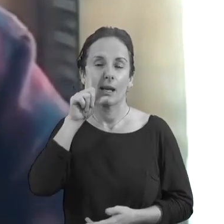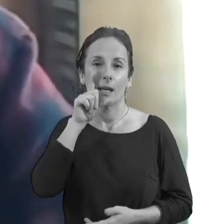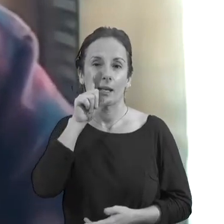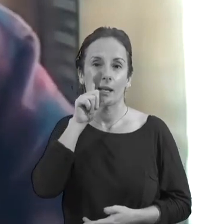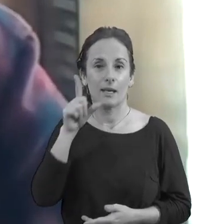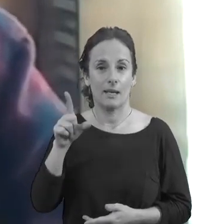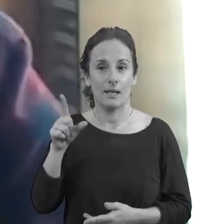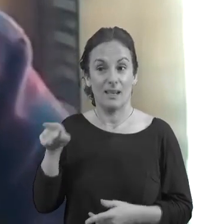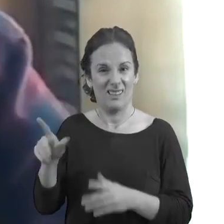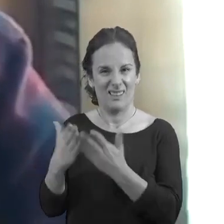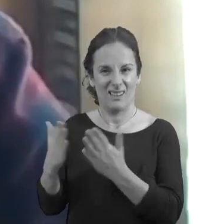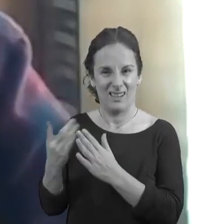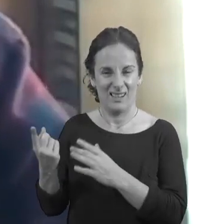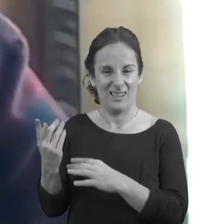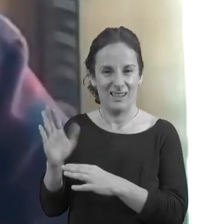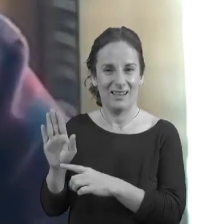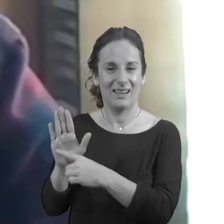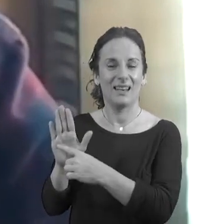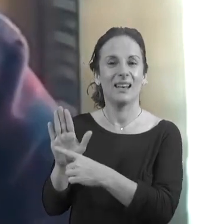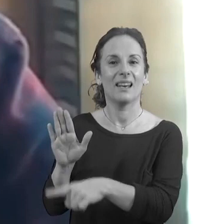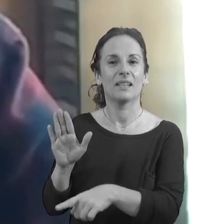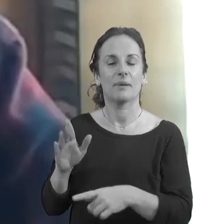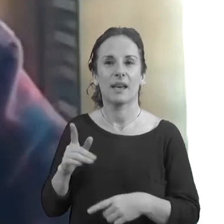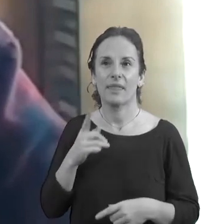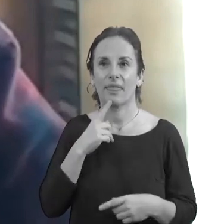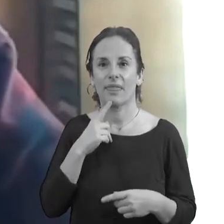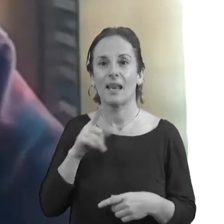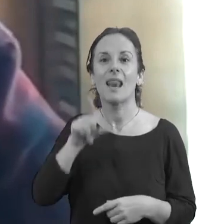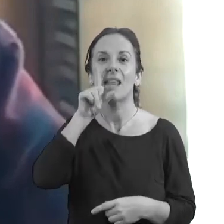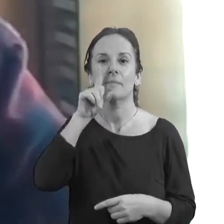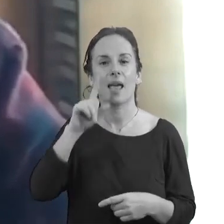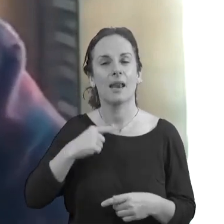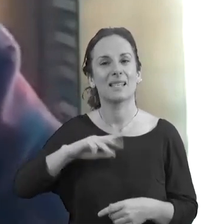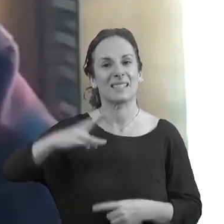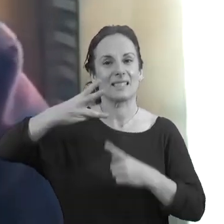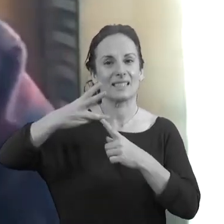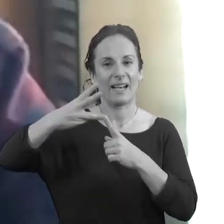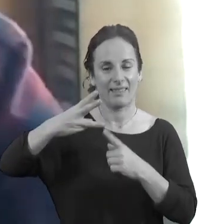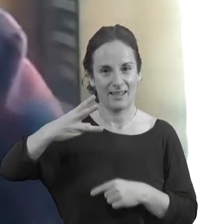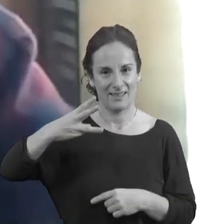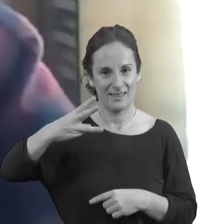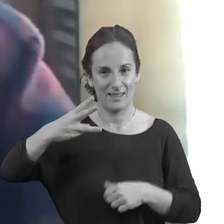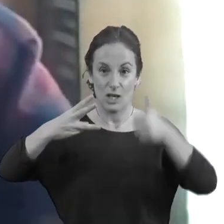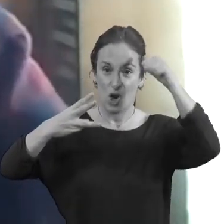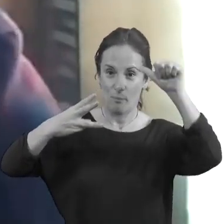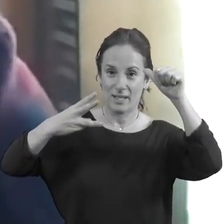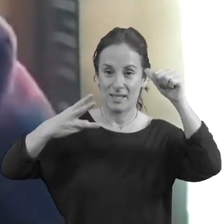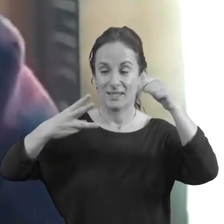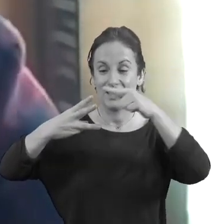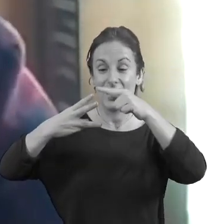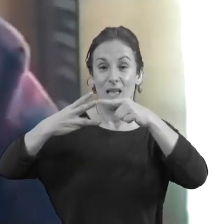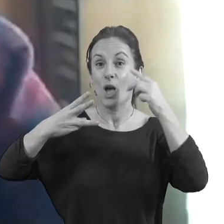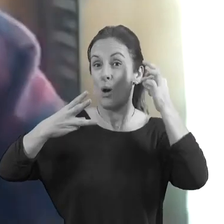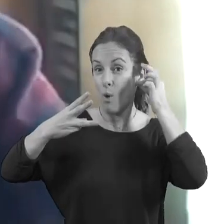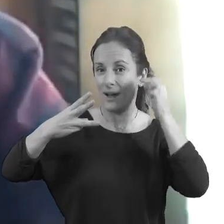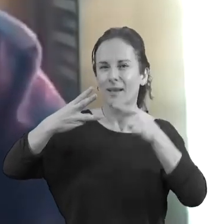dice, somos como el tercer género, que incluso Wittig no habla del tercer género como solo lesbianas, sino serían todos esos sujetos, ella dice lesbiana, pero serían todos esos